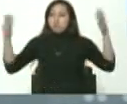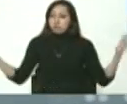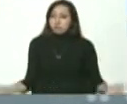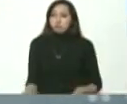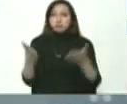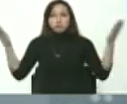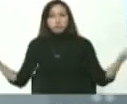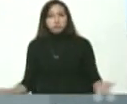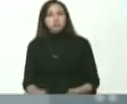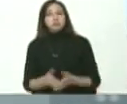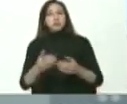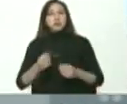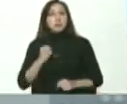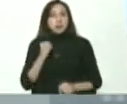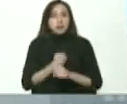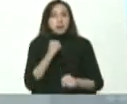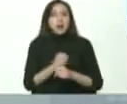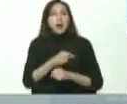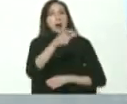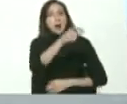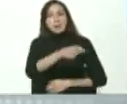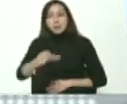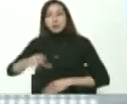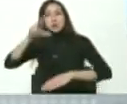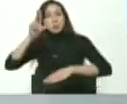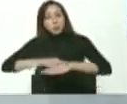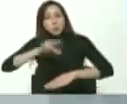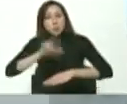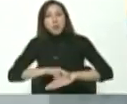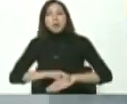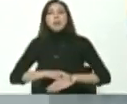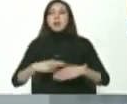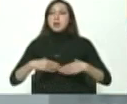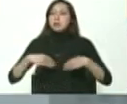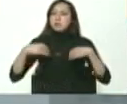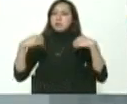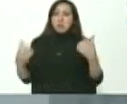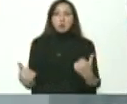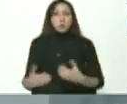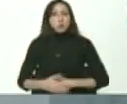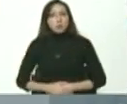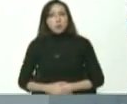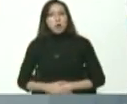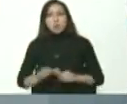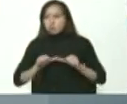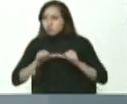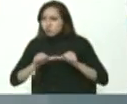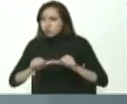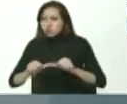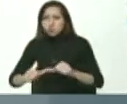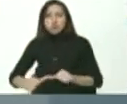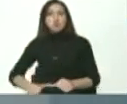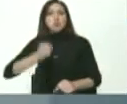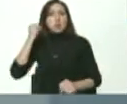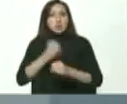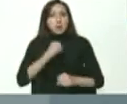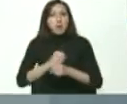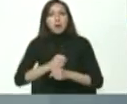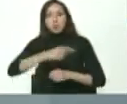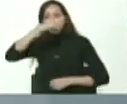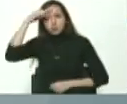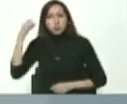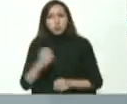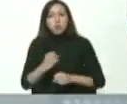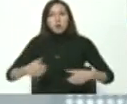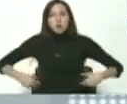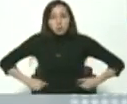animando, motivando al personal médico, al personal de salud, que nadie se rinda, que nadie se canse, porque hay